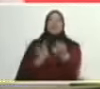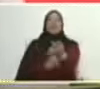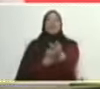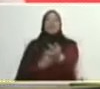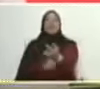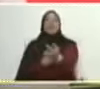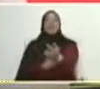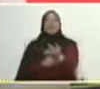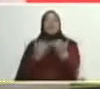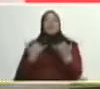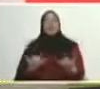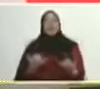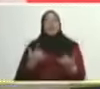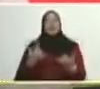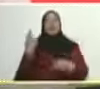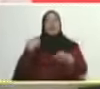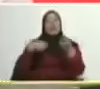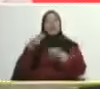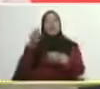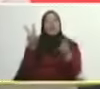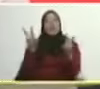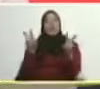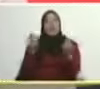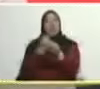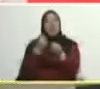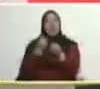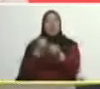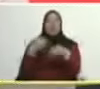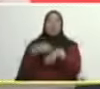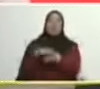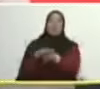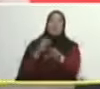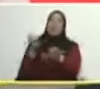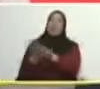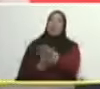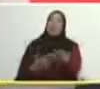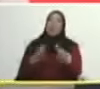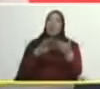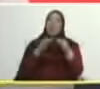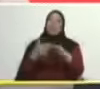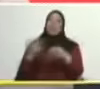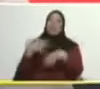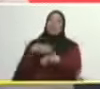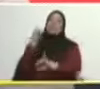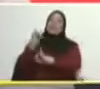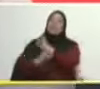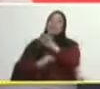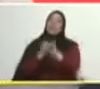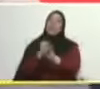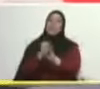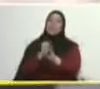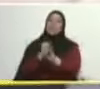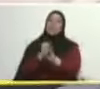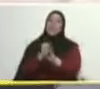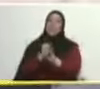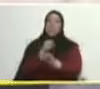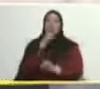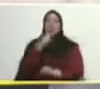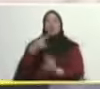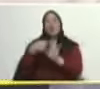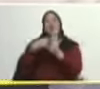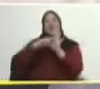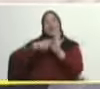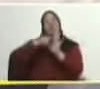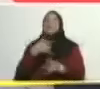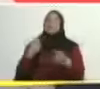Haití enfrenta una nueva y muy grave crisis. La comunidad internacional tiene una gran deuda con su